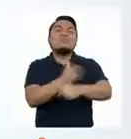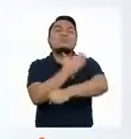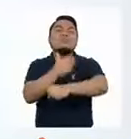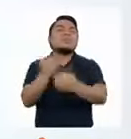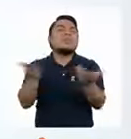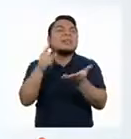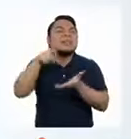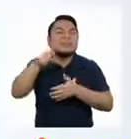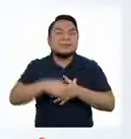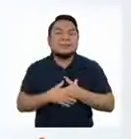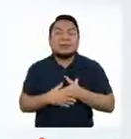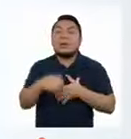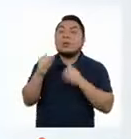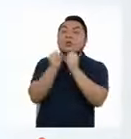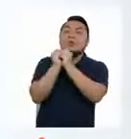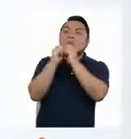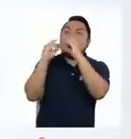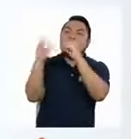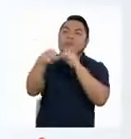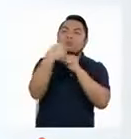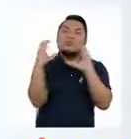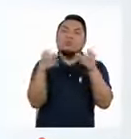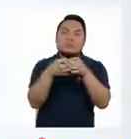música? Tocar juntos.